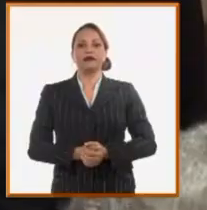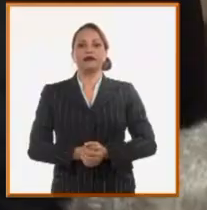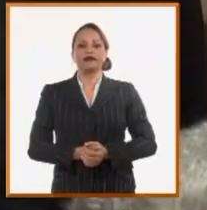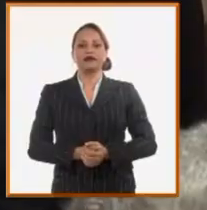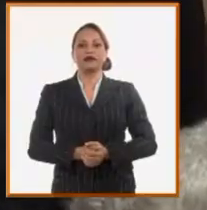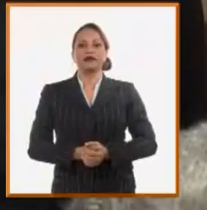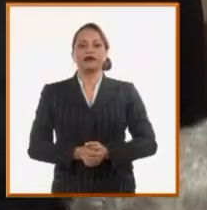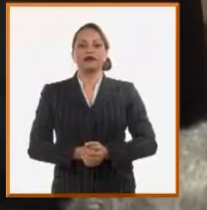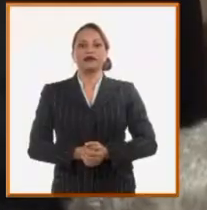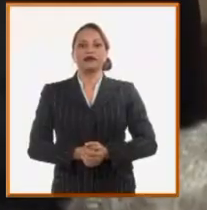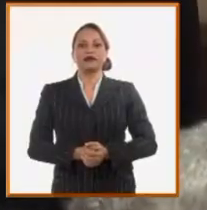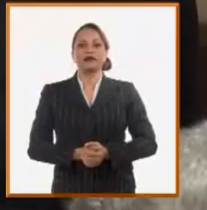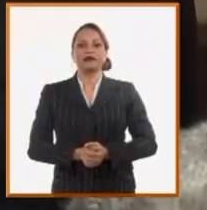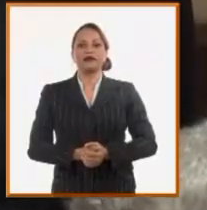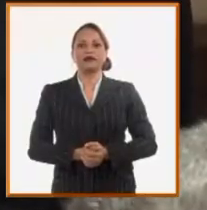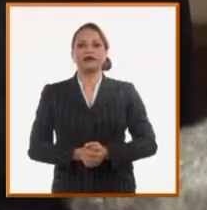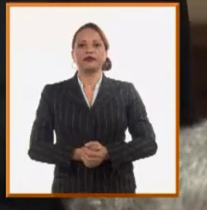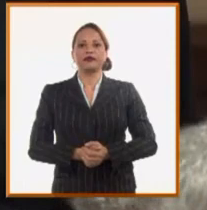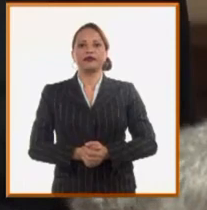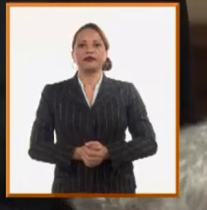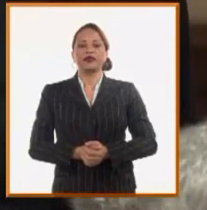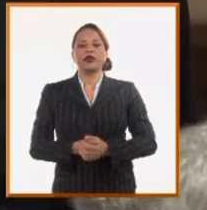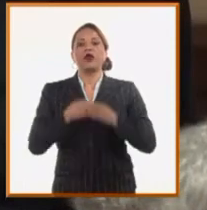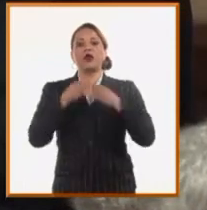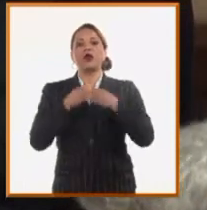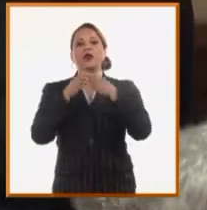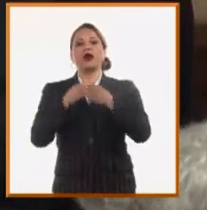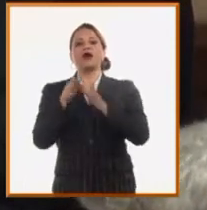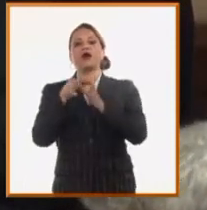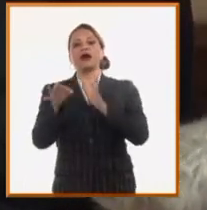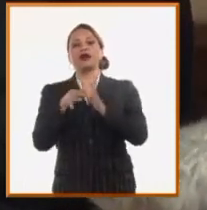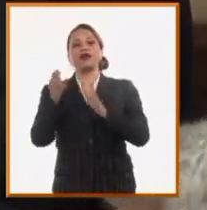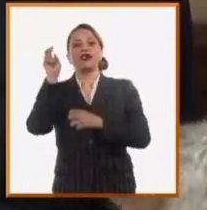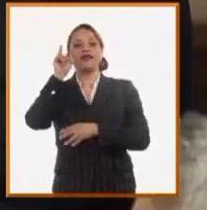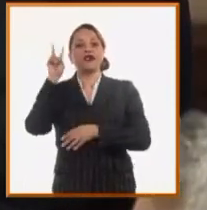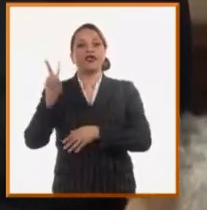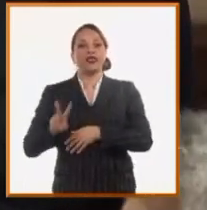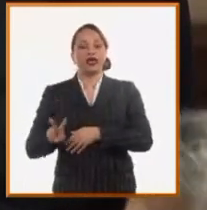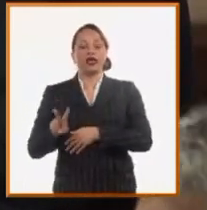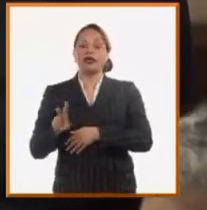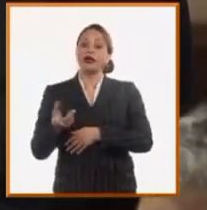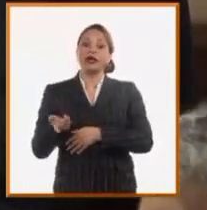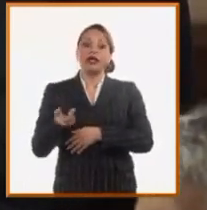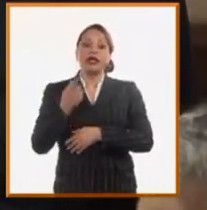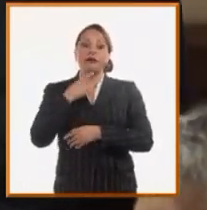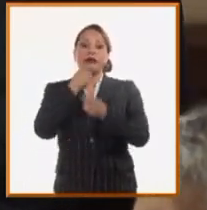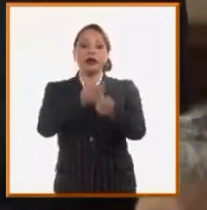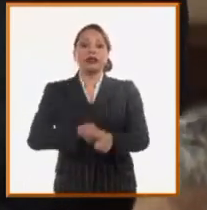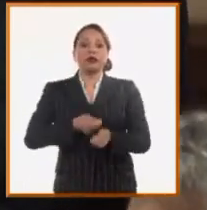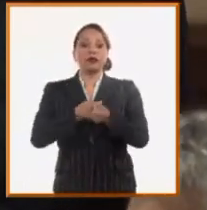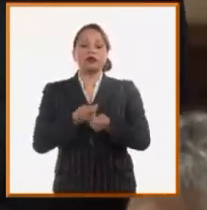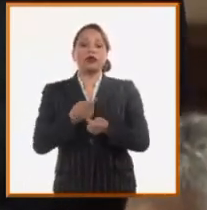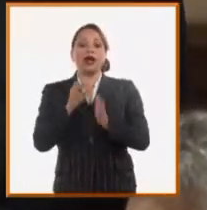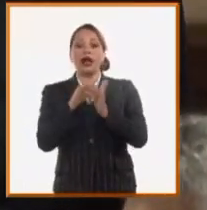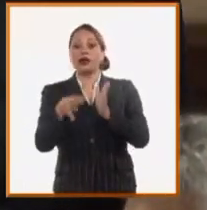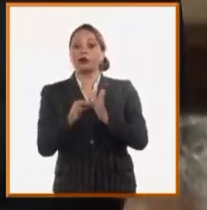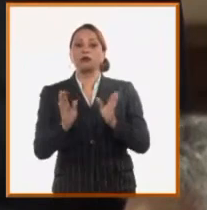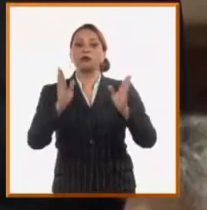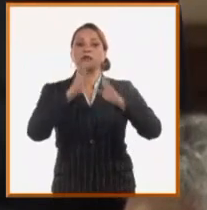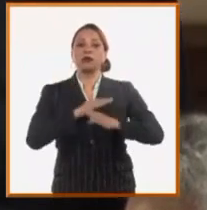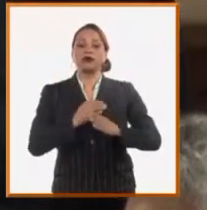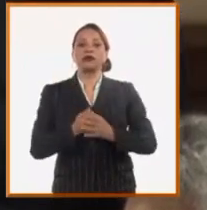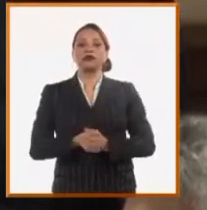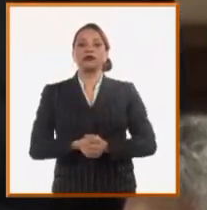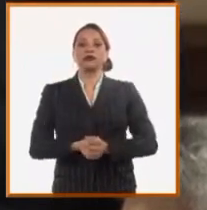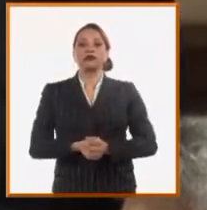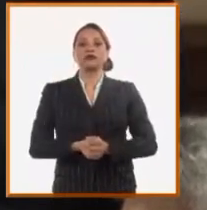eso? Tenemos dinero para traer el barco arroz de Vietnam y no tenemos dinero para darle a la agricultura para que produzca arroz. ¿Quién explica eso?